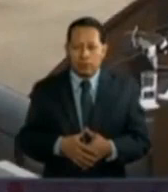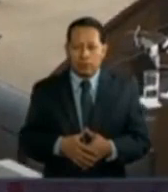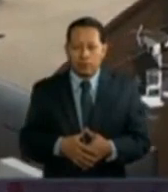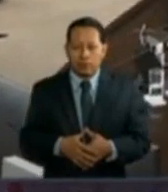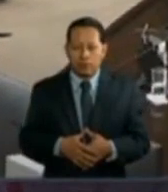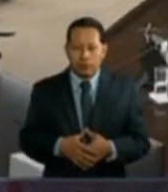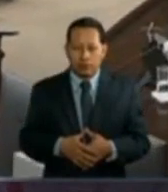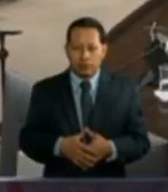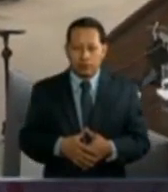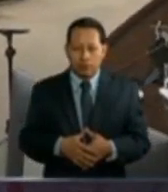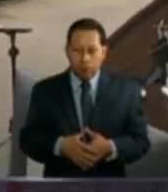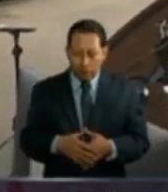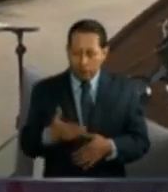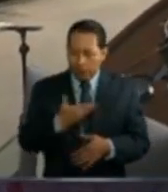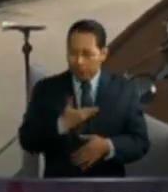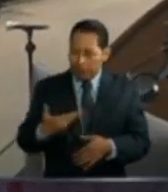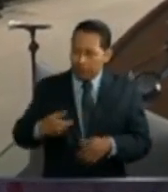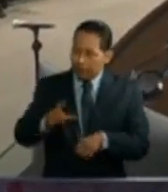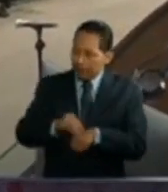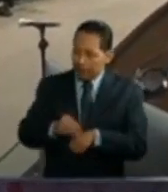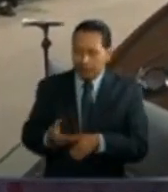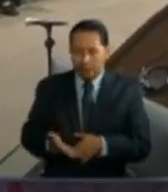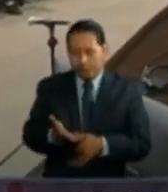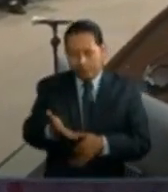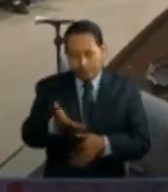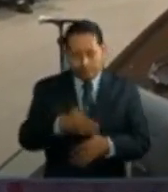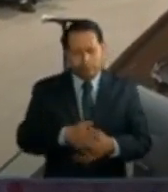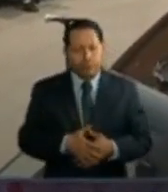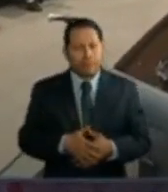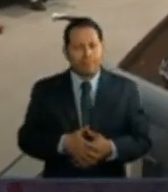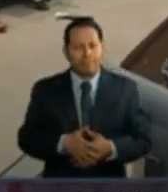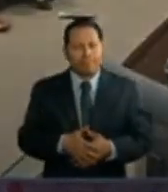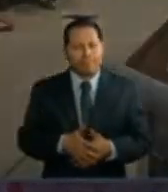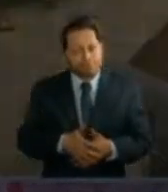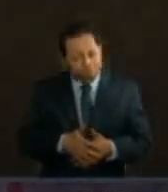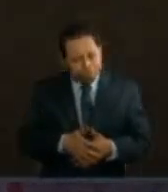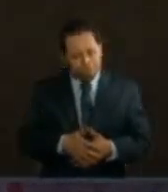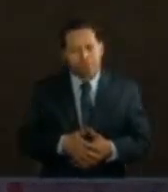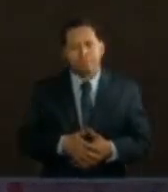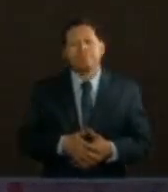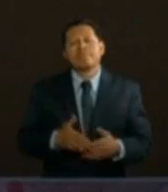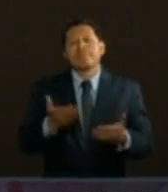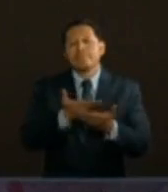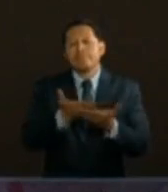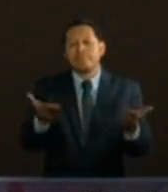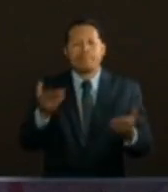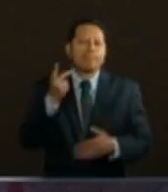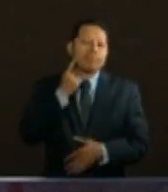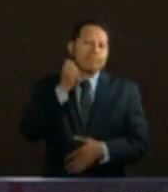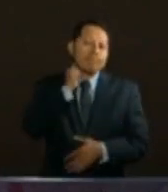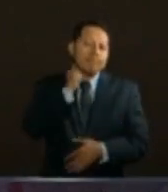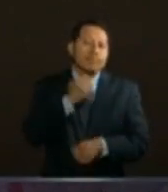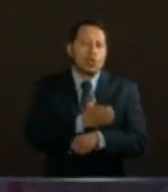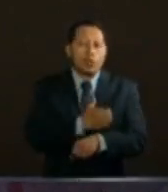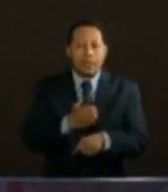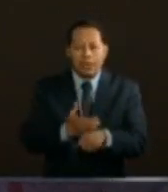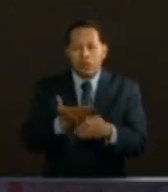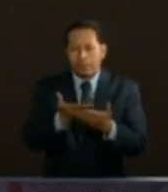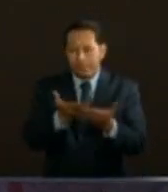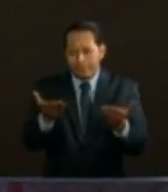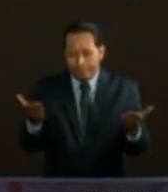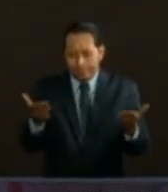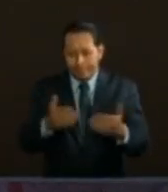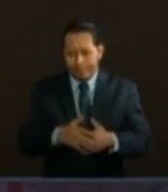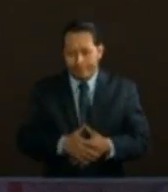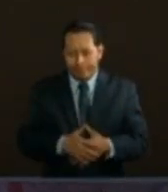Con el permiso del presidente. Adelante, por favor. Compañeras y compañeros legisladores, sin